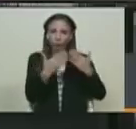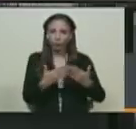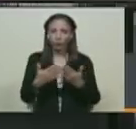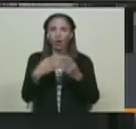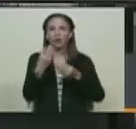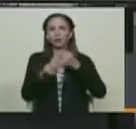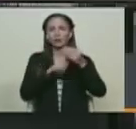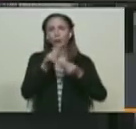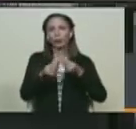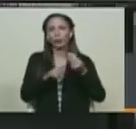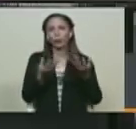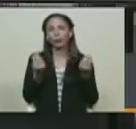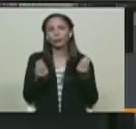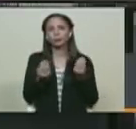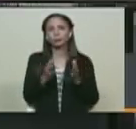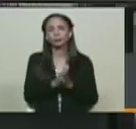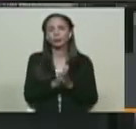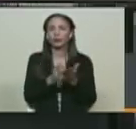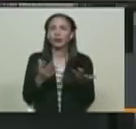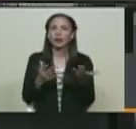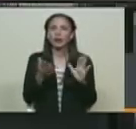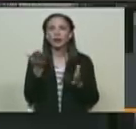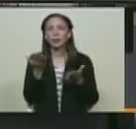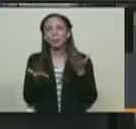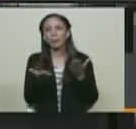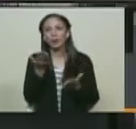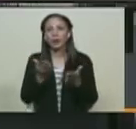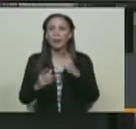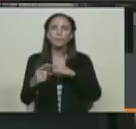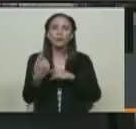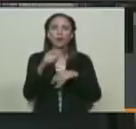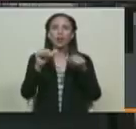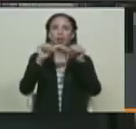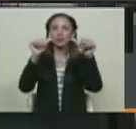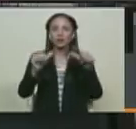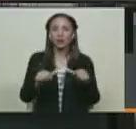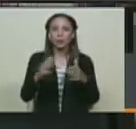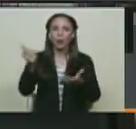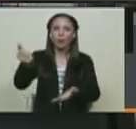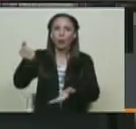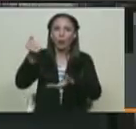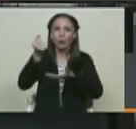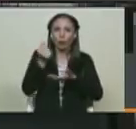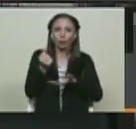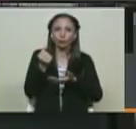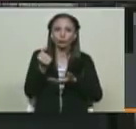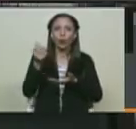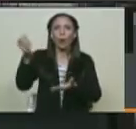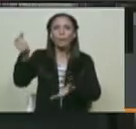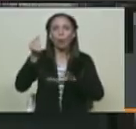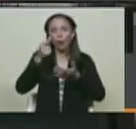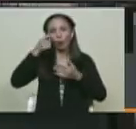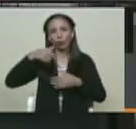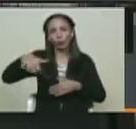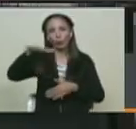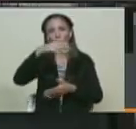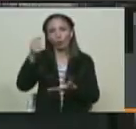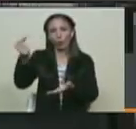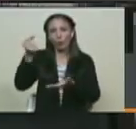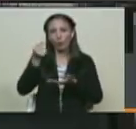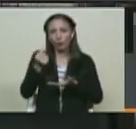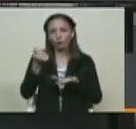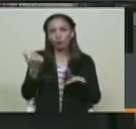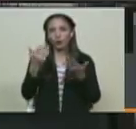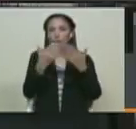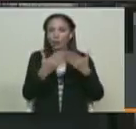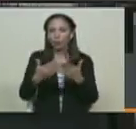proyectar, ensayar el primer sistema de bonos de protección de nuestro pueblo. Esto